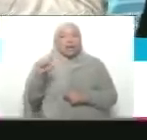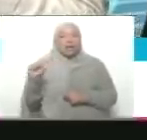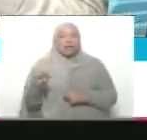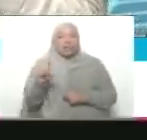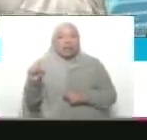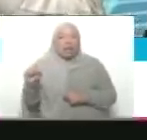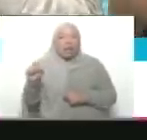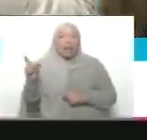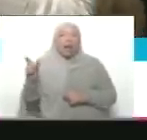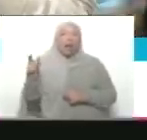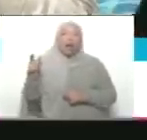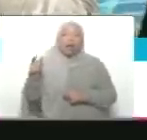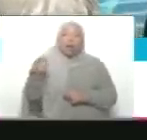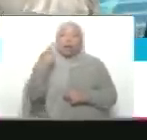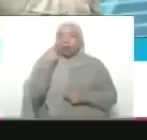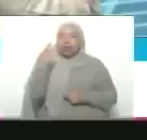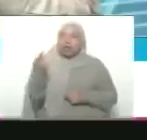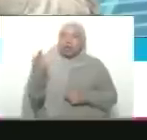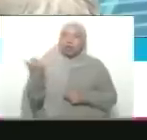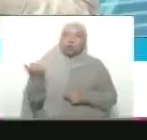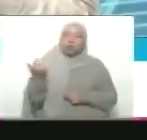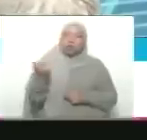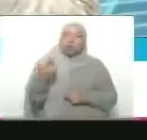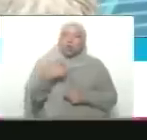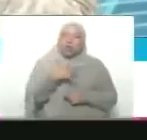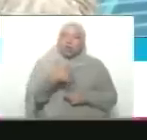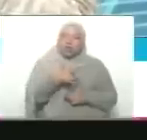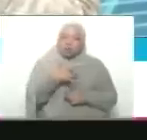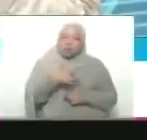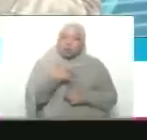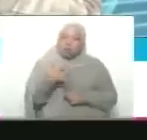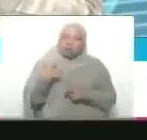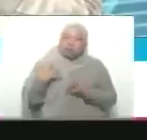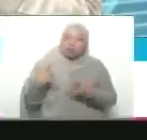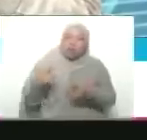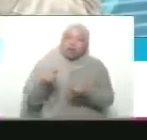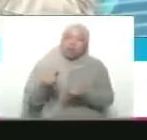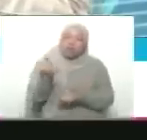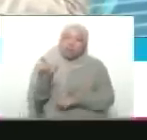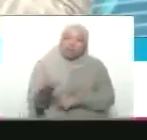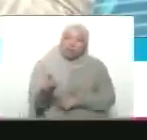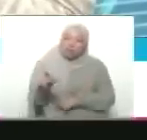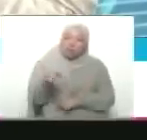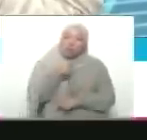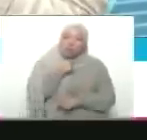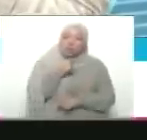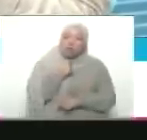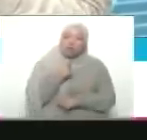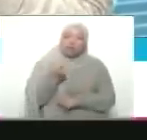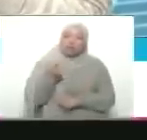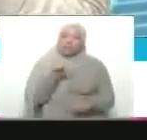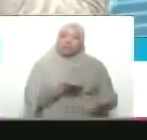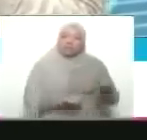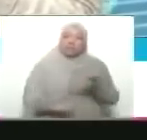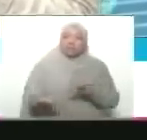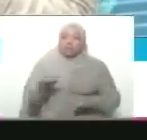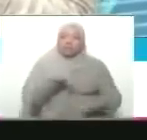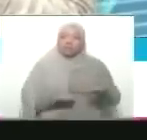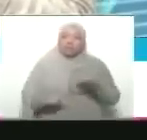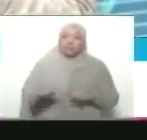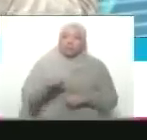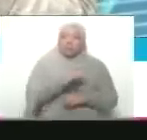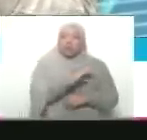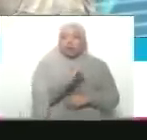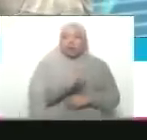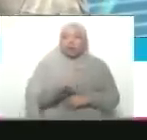la visión la intuición de de determinar que estaba sucediendo algo en el Caribe y en la ciudad de